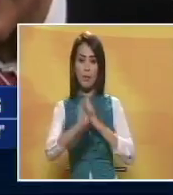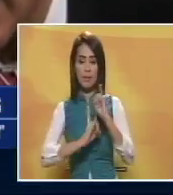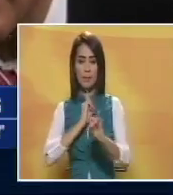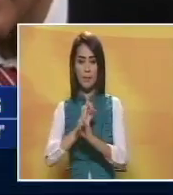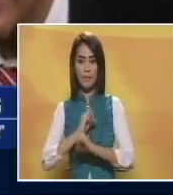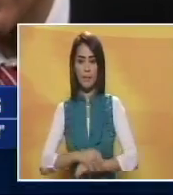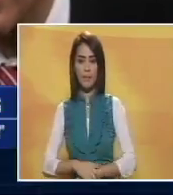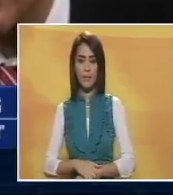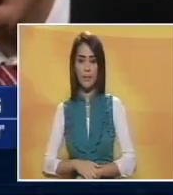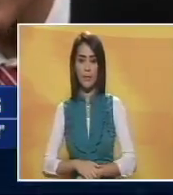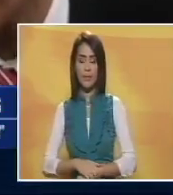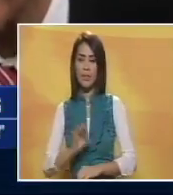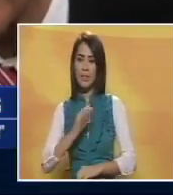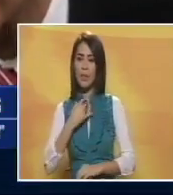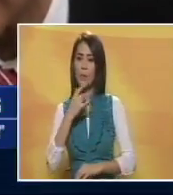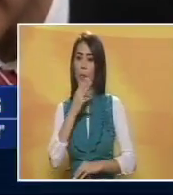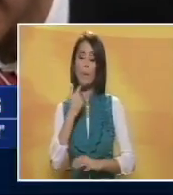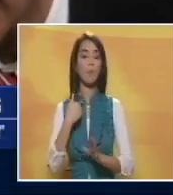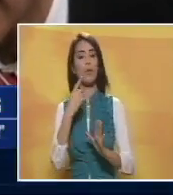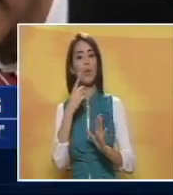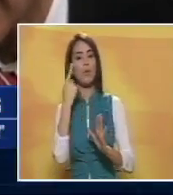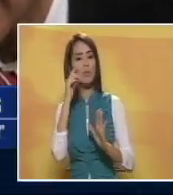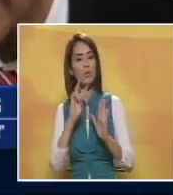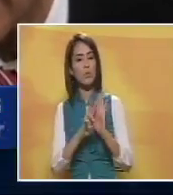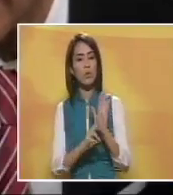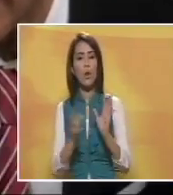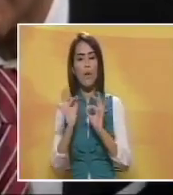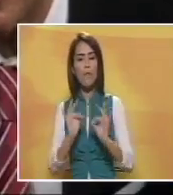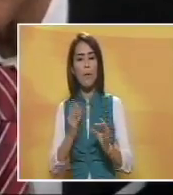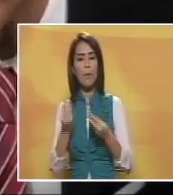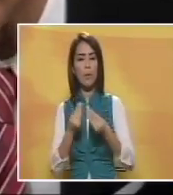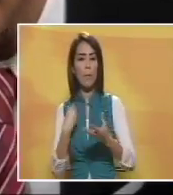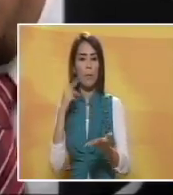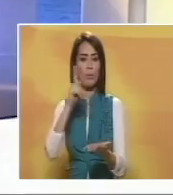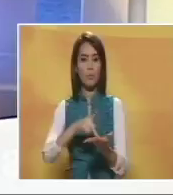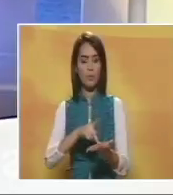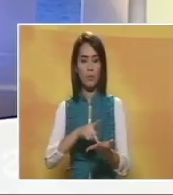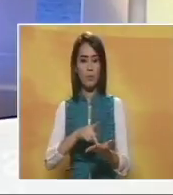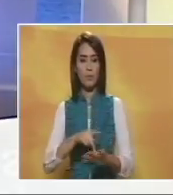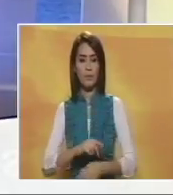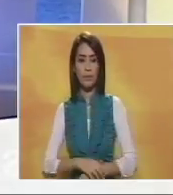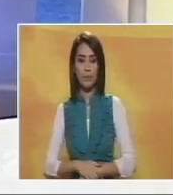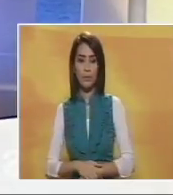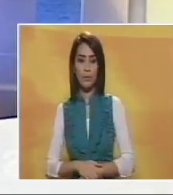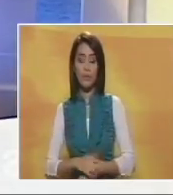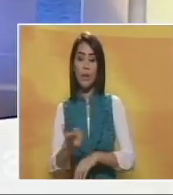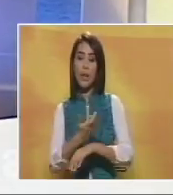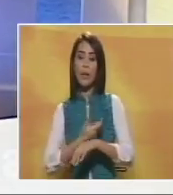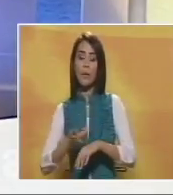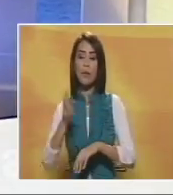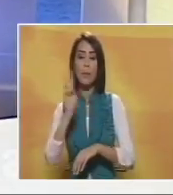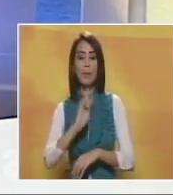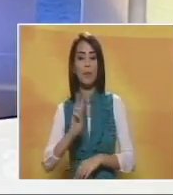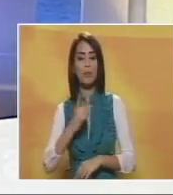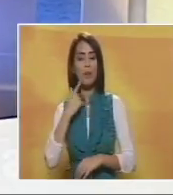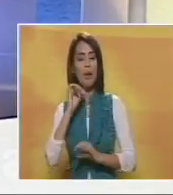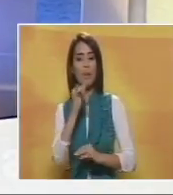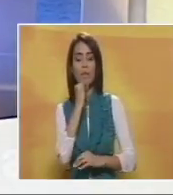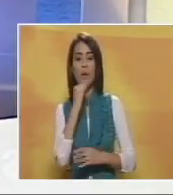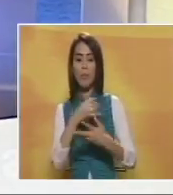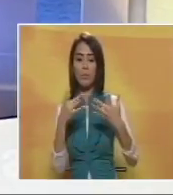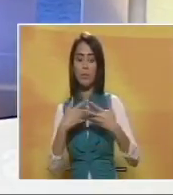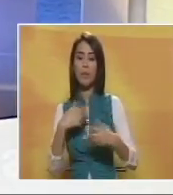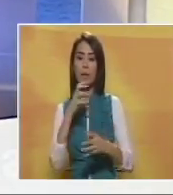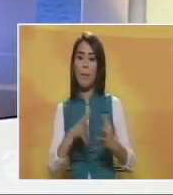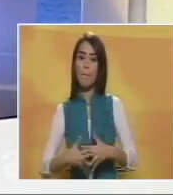internacional sin que se tenga en cuenta la forma en que entraron al territorio. El gobierno de Venezuela desestimó el informe de Estados